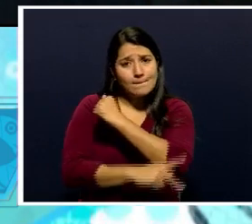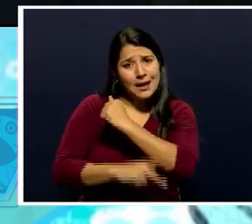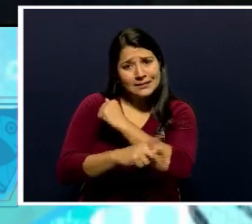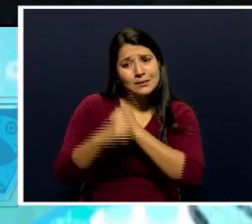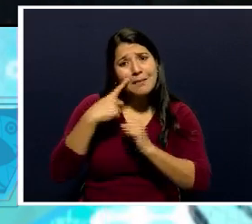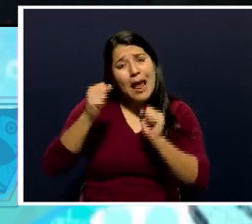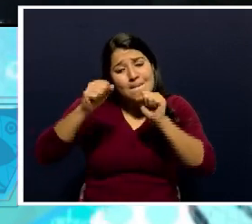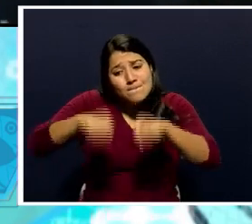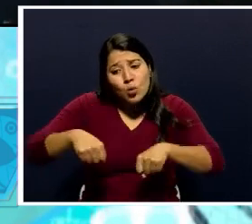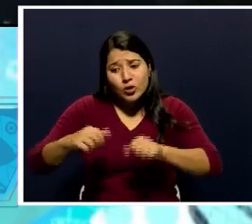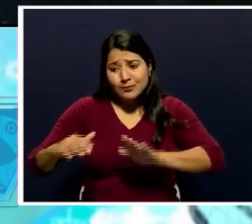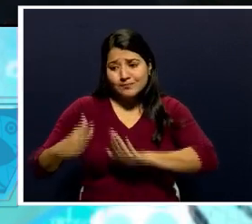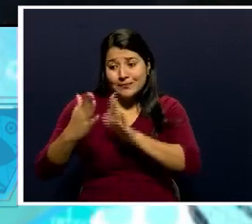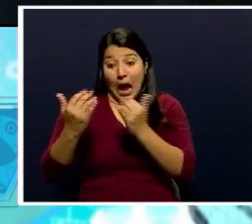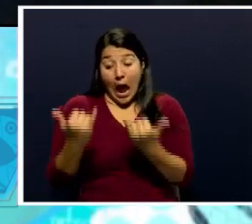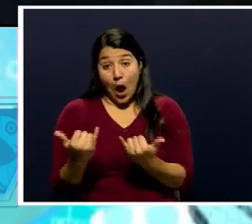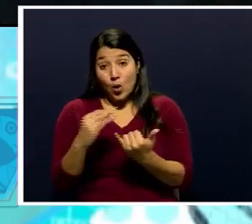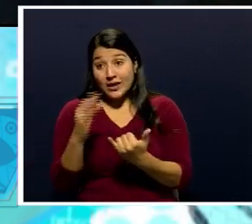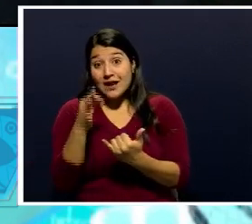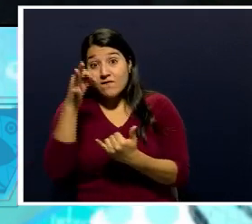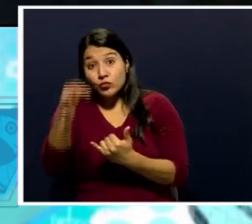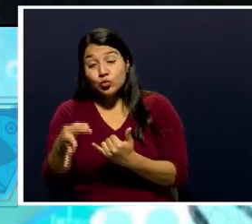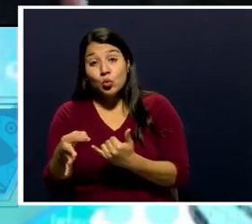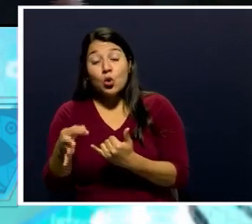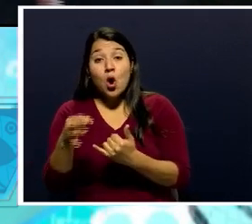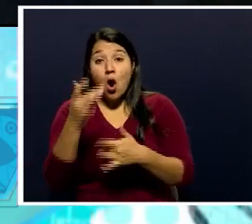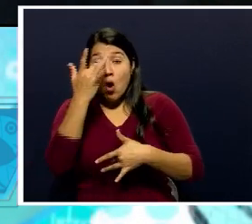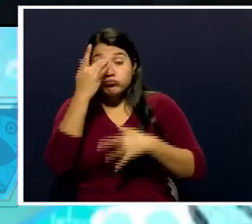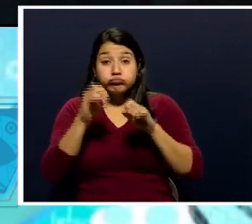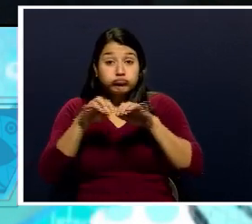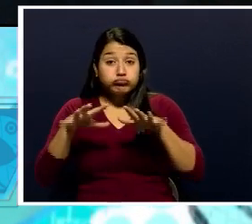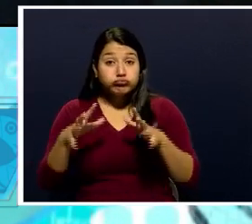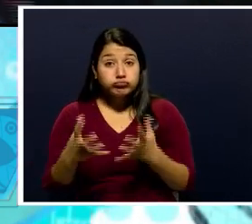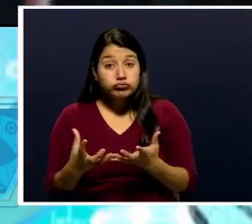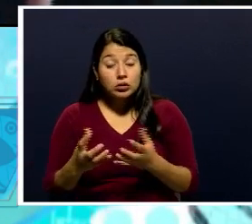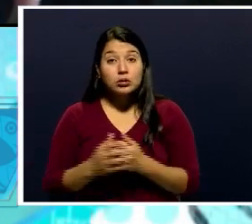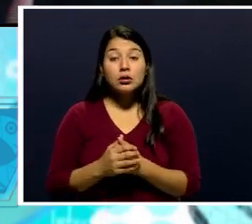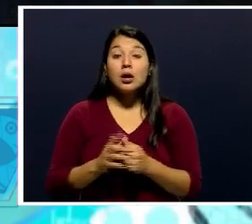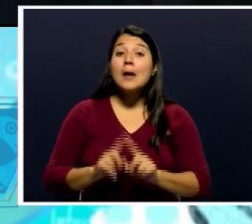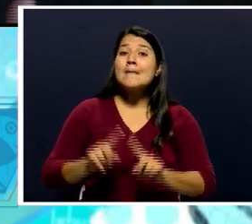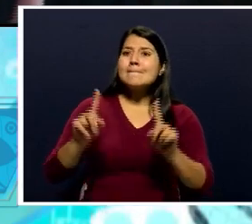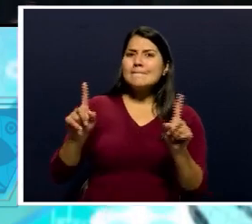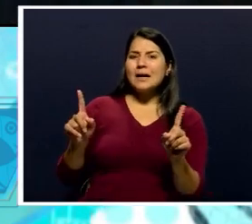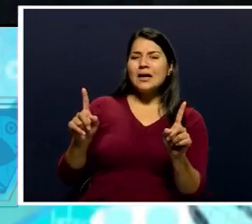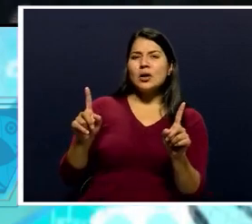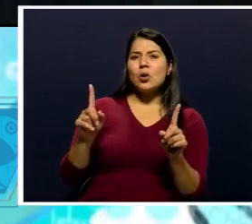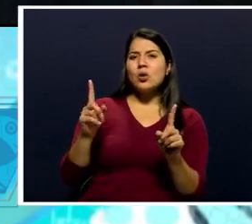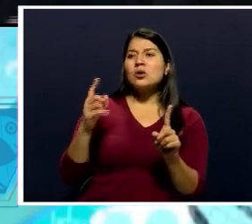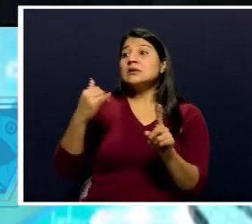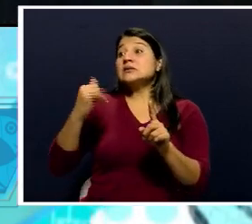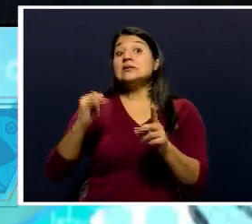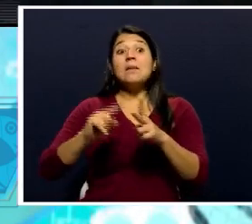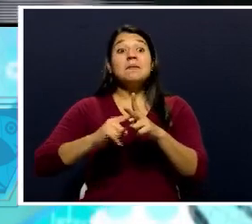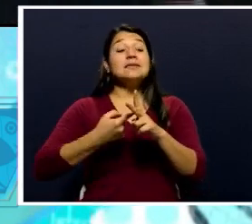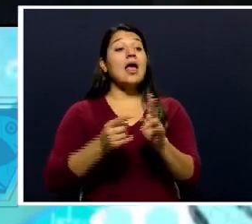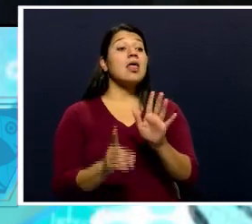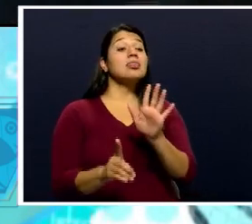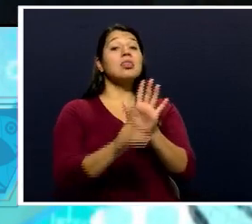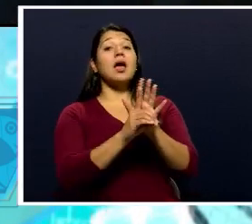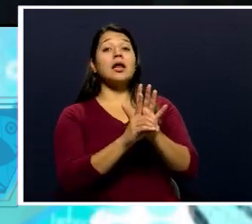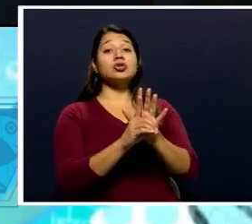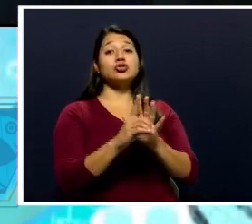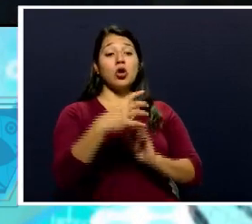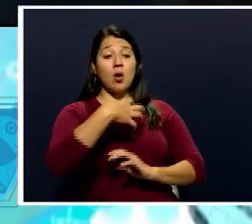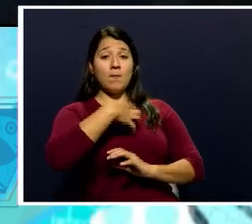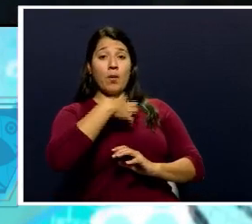poder responder ahora y en el futuro a esta pandemia. Pero cuando se presentan los derechos de propiedad intelectual como